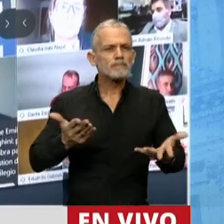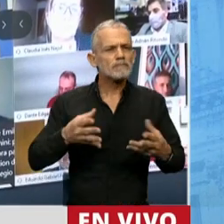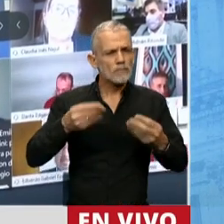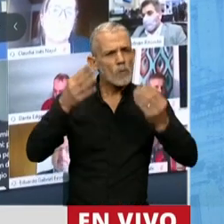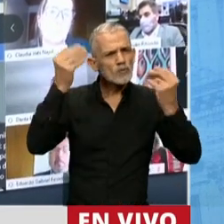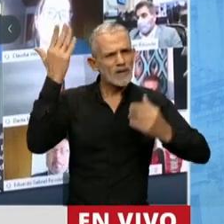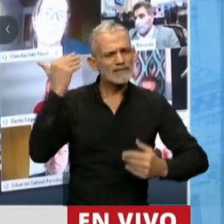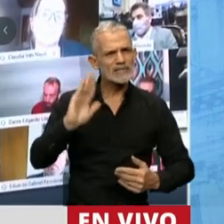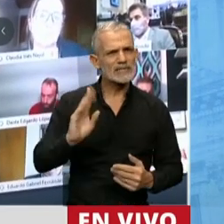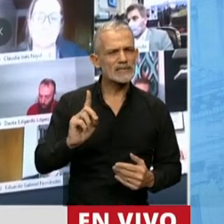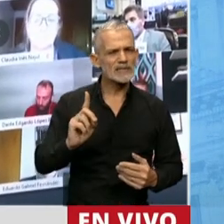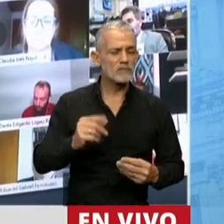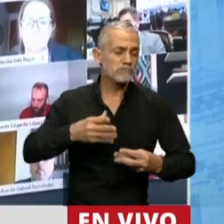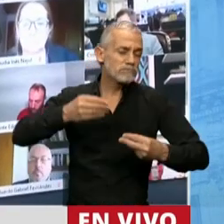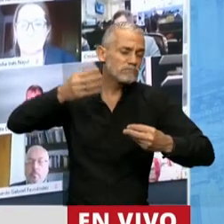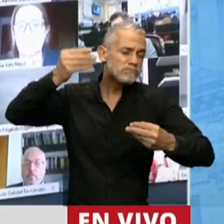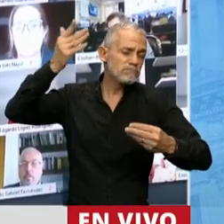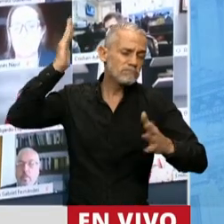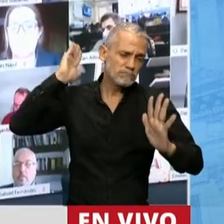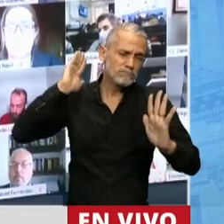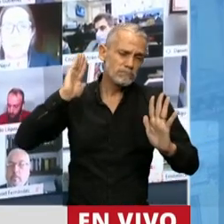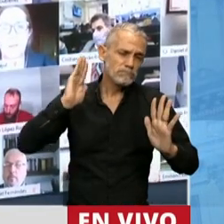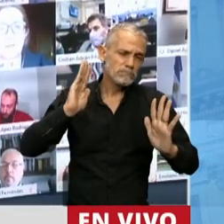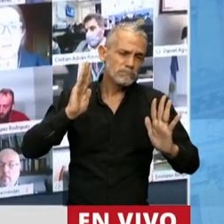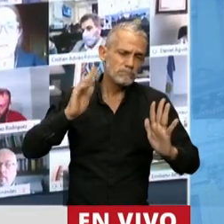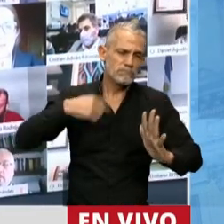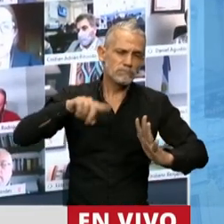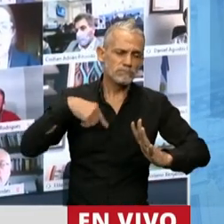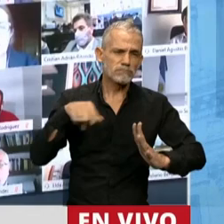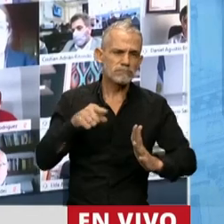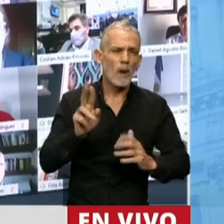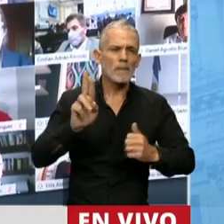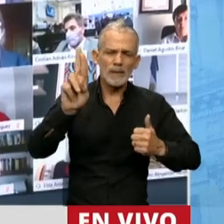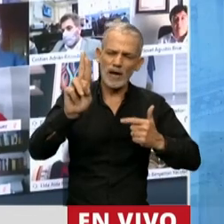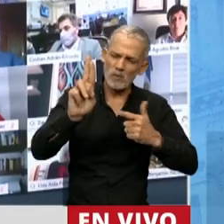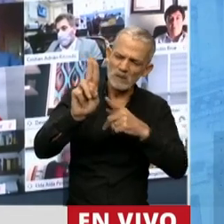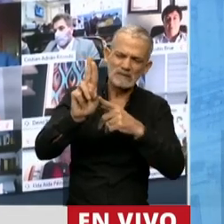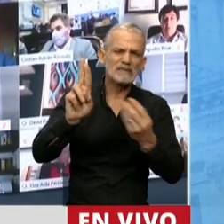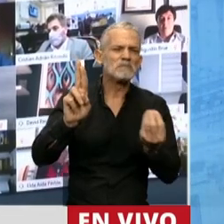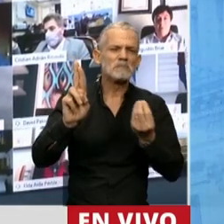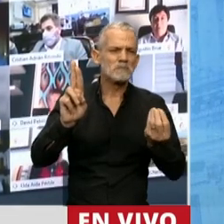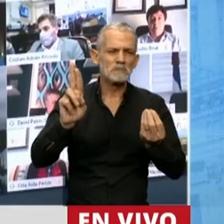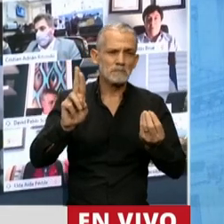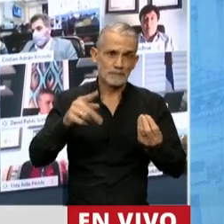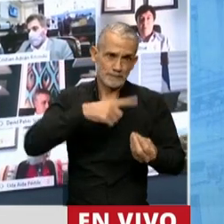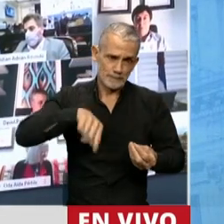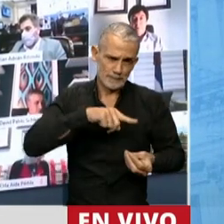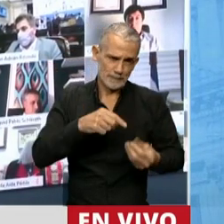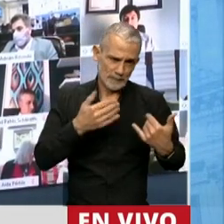Muchas veces, infinidad de veces, la verdad, hemos usado las cuestiones de privilegio